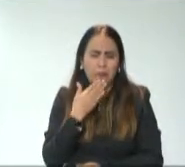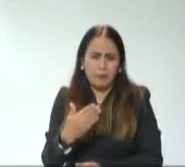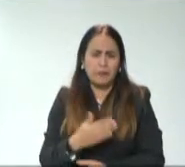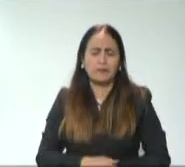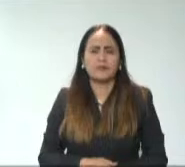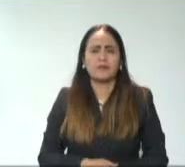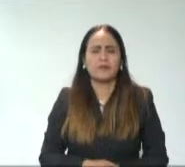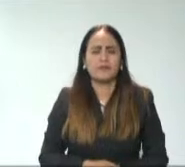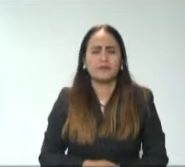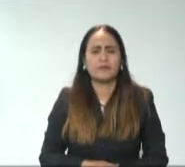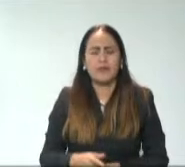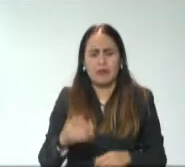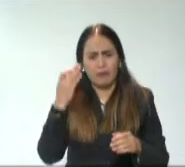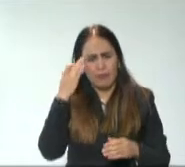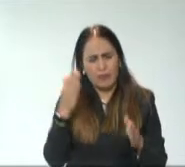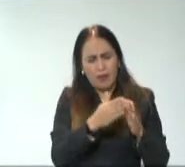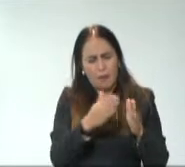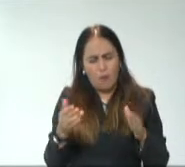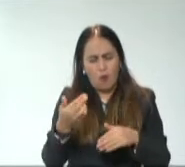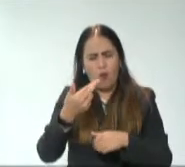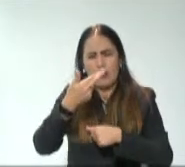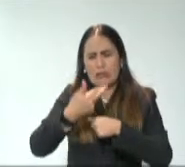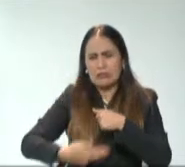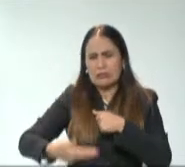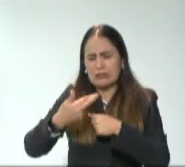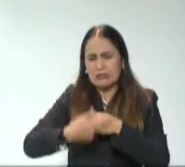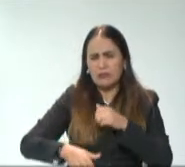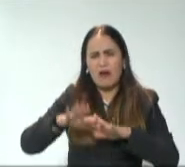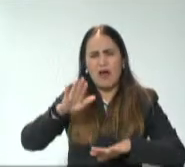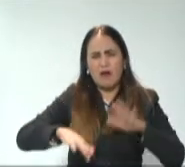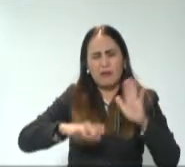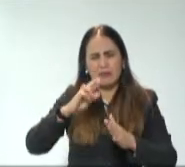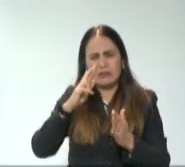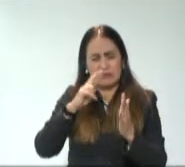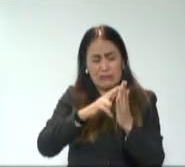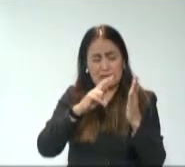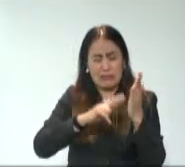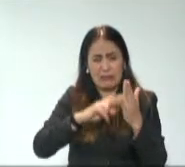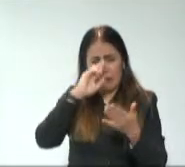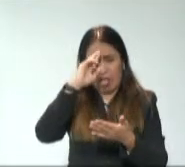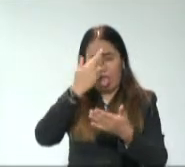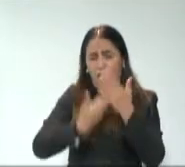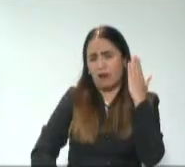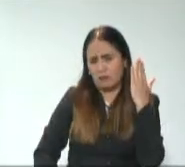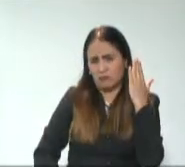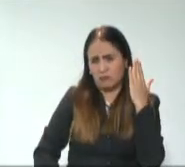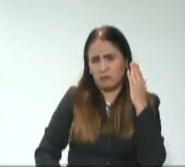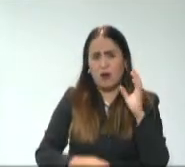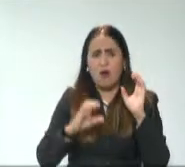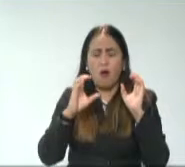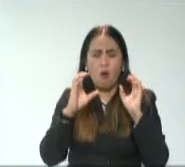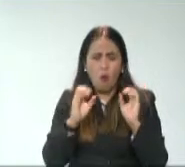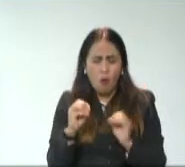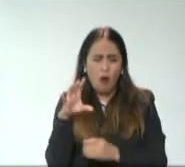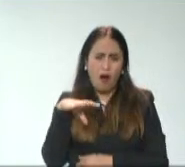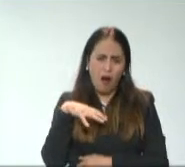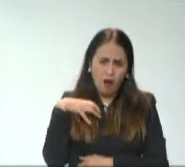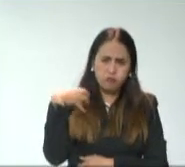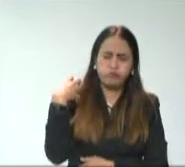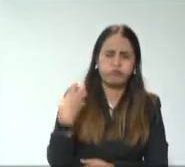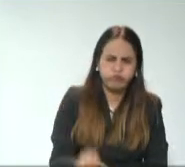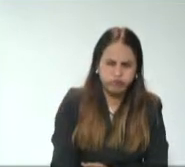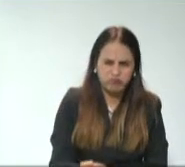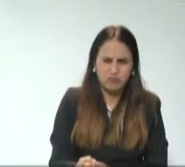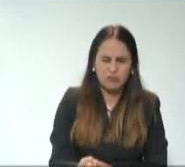riesgos es cuando se rompen más las reglas o cuando el el abuso puede puede